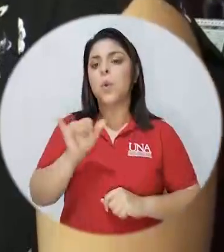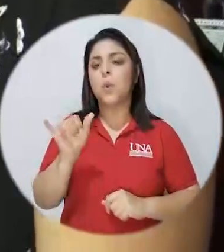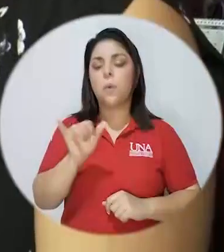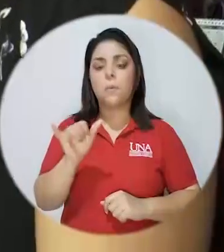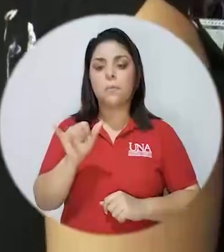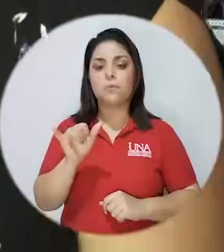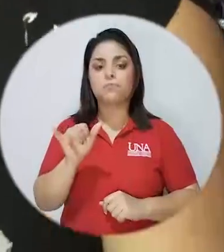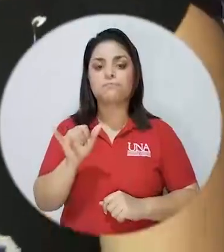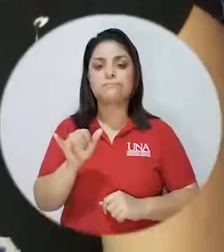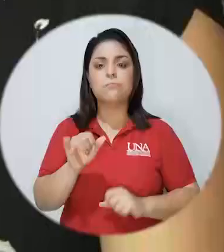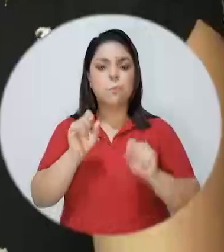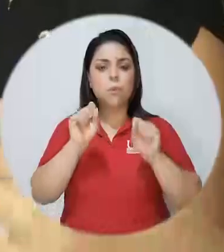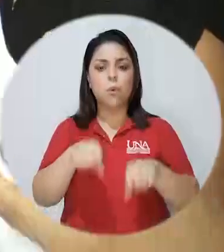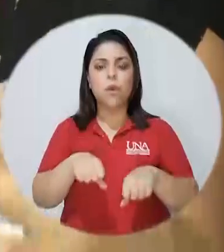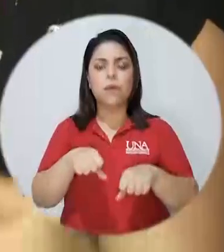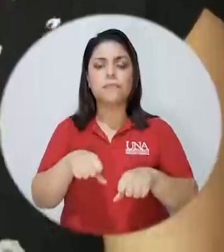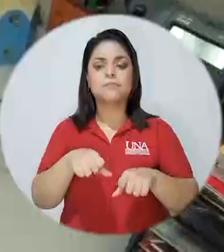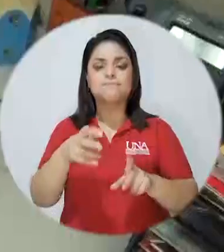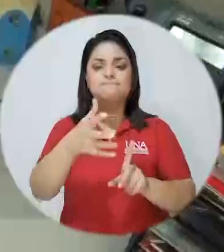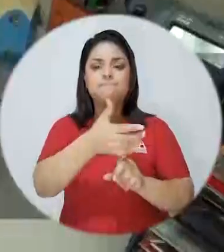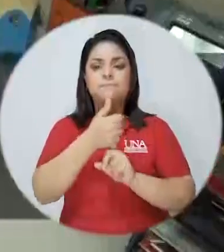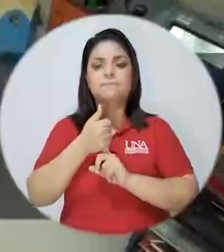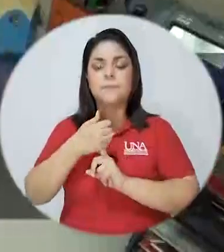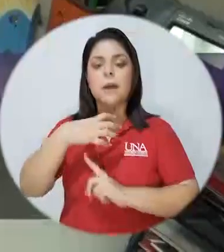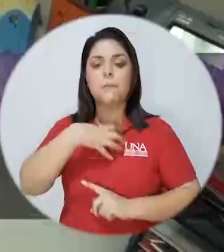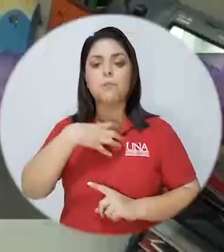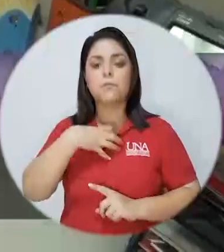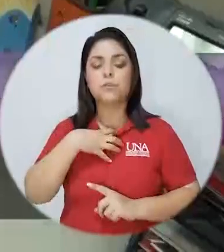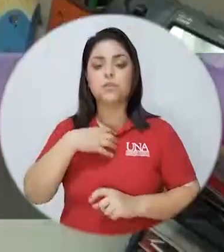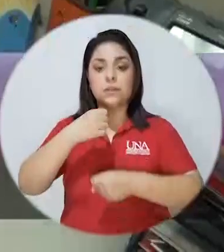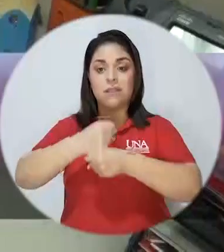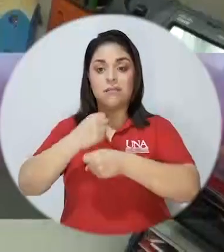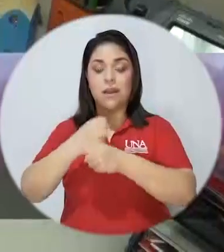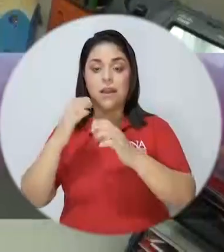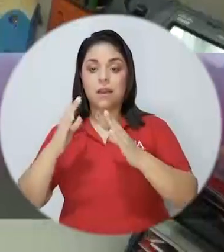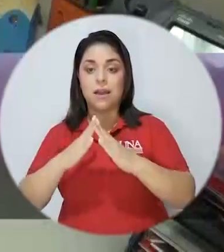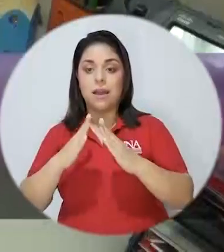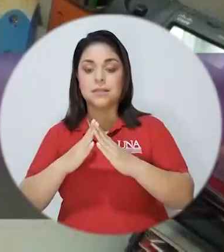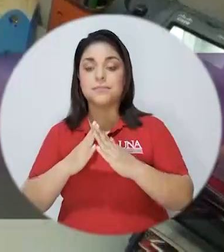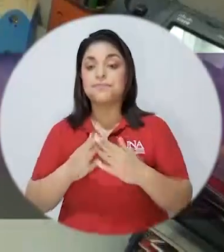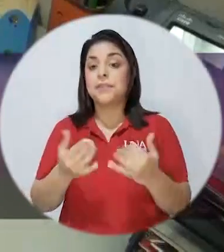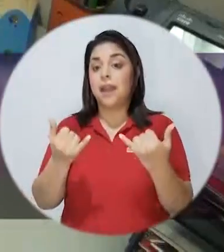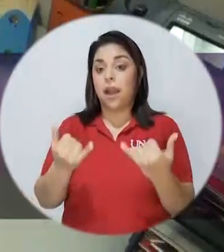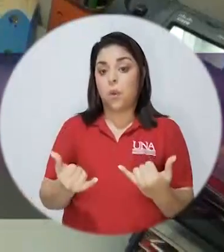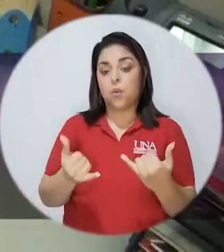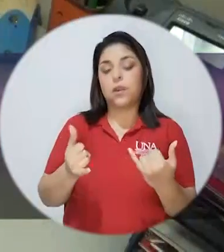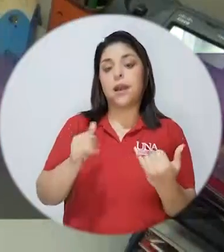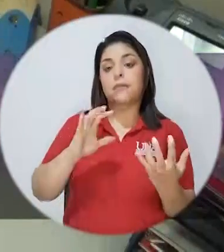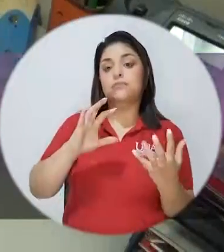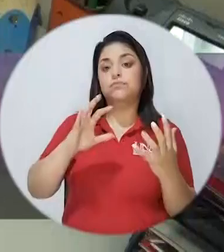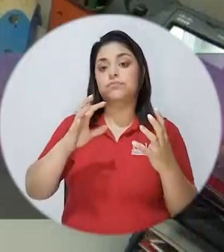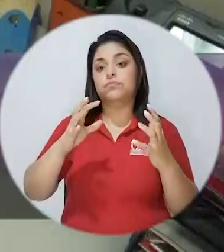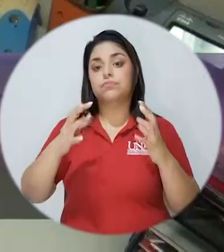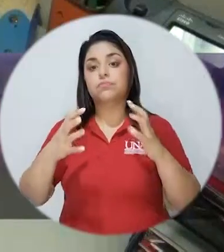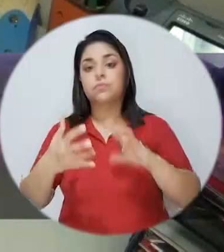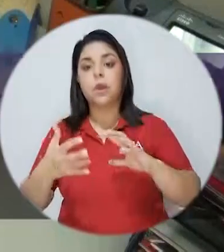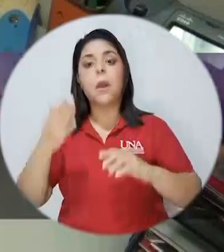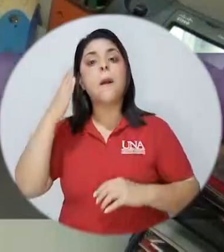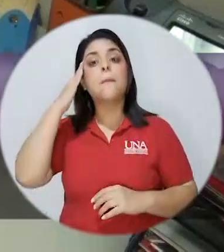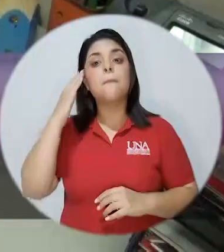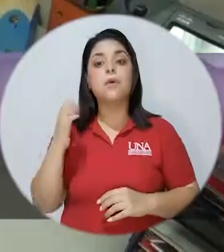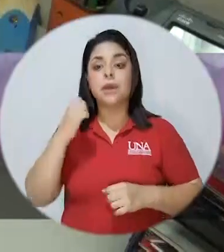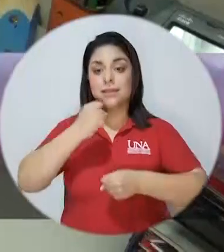digamos, en la línea de apropiación. Y cuando hablamos de evolución, lo que se viene justamente ahora es un proceso de transformación, porque